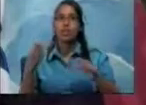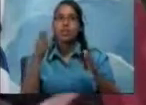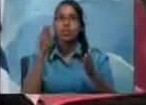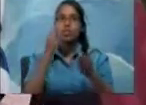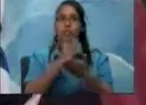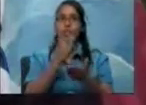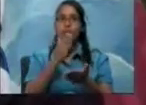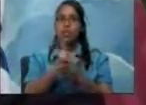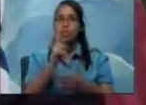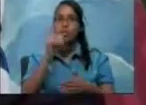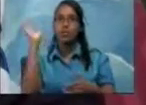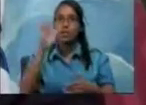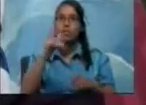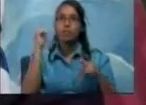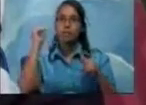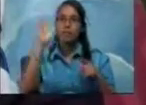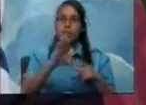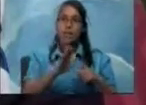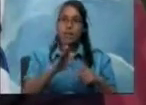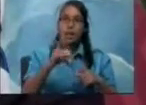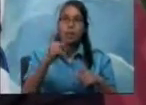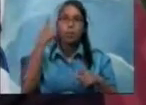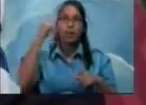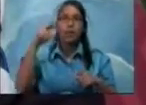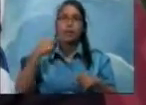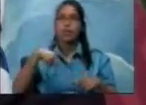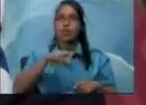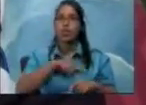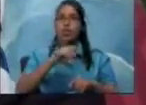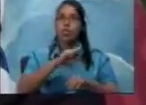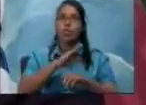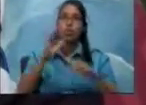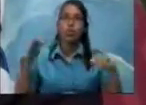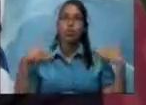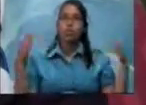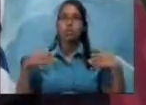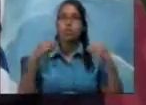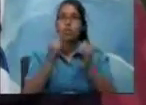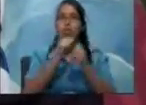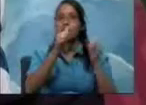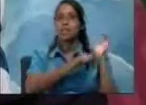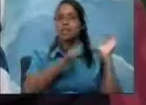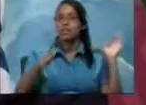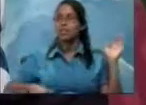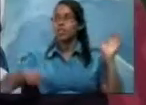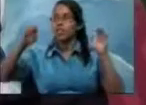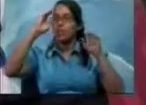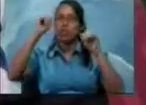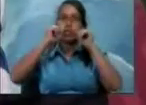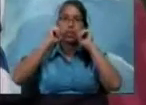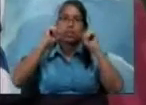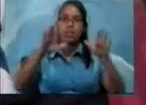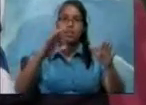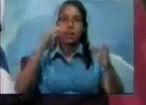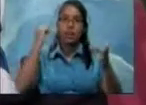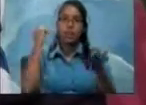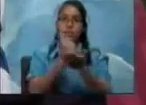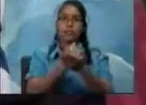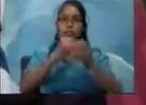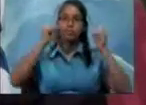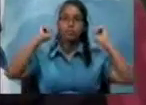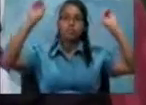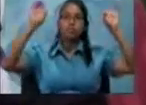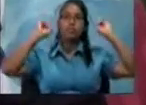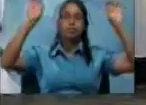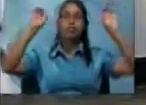venido vengan vengan vengan vengan para que nos gocemos con el señor que Dios te bendiga y que Dios te